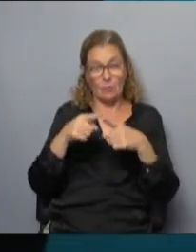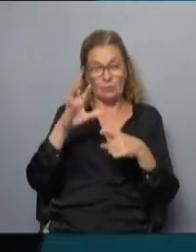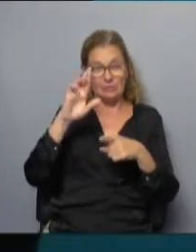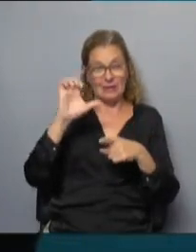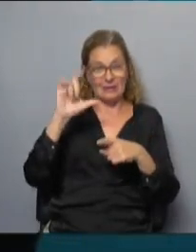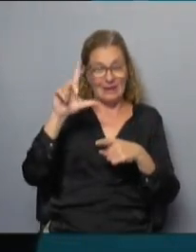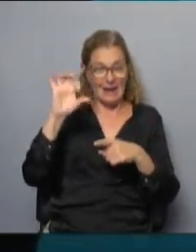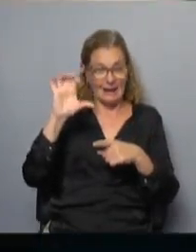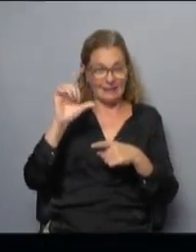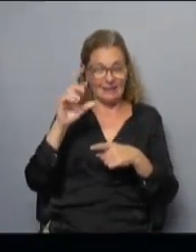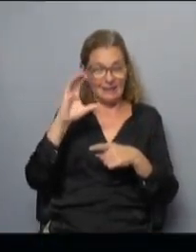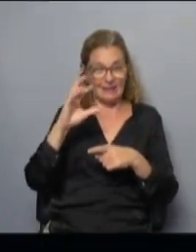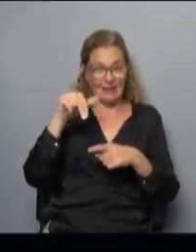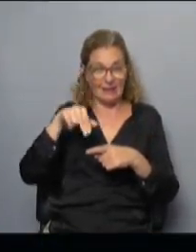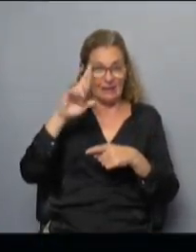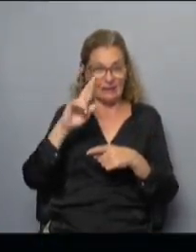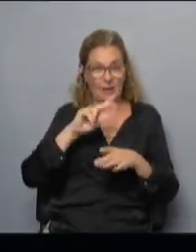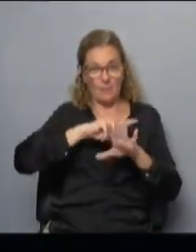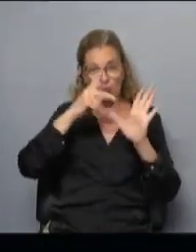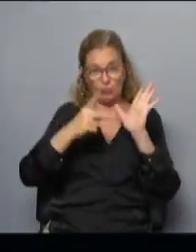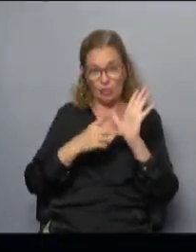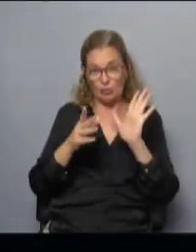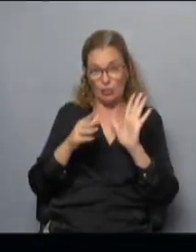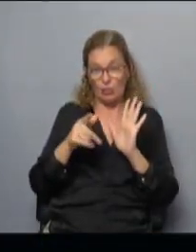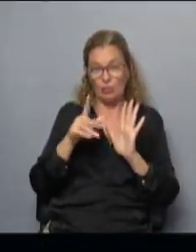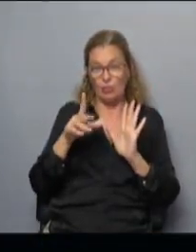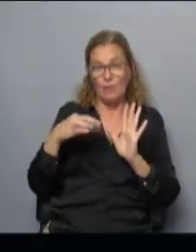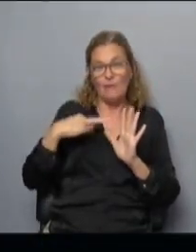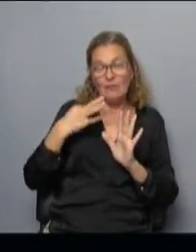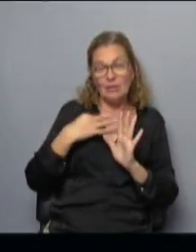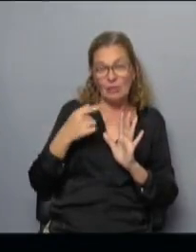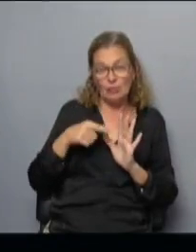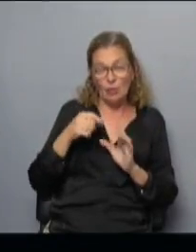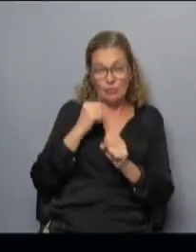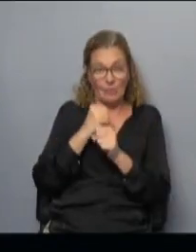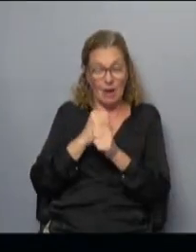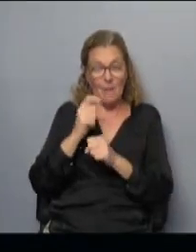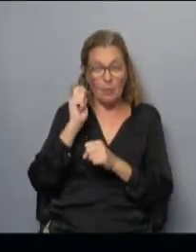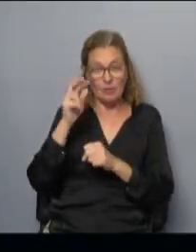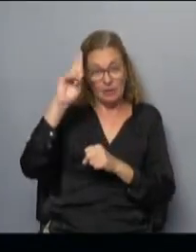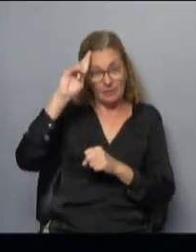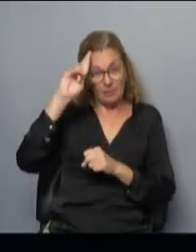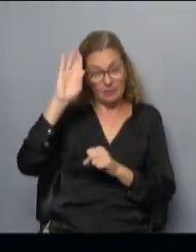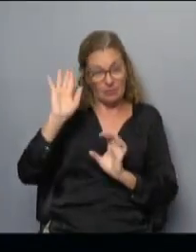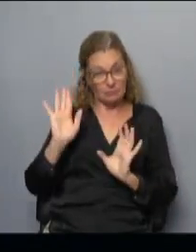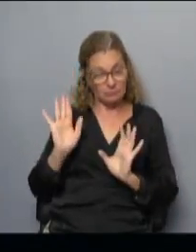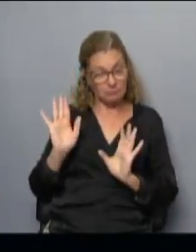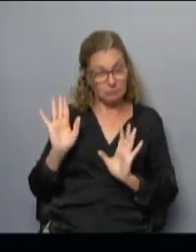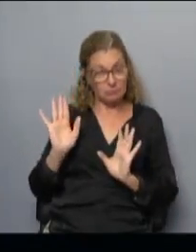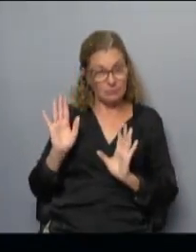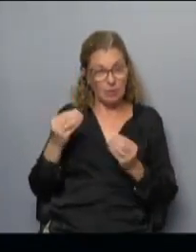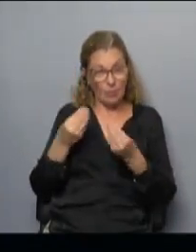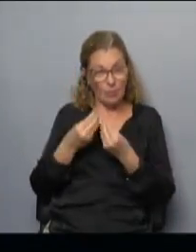nr los proyectos toda mi vida soy un funcionario público que respeta a una cosa y he tenido